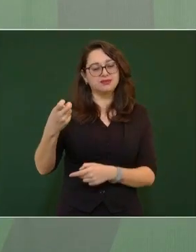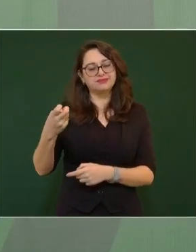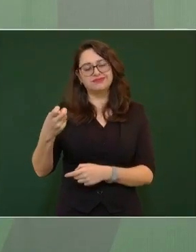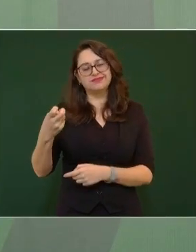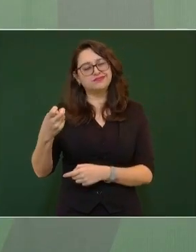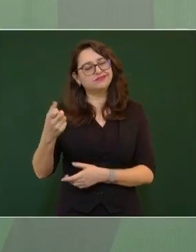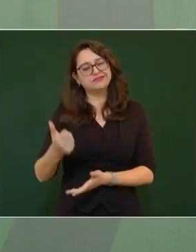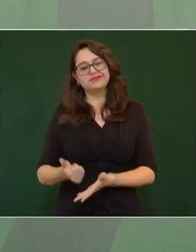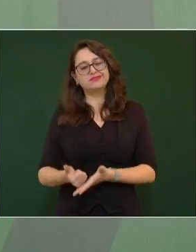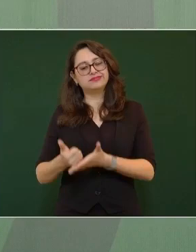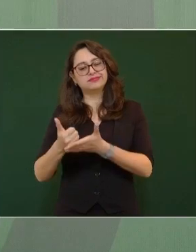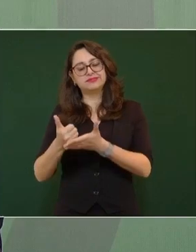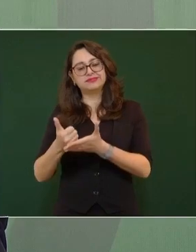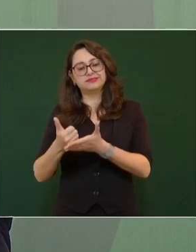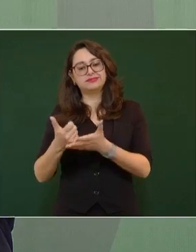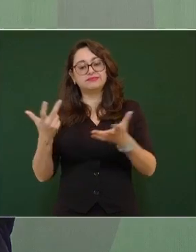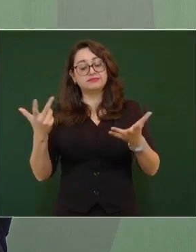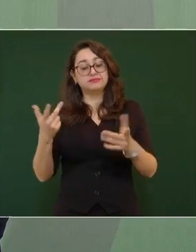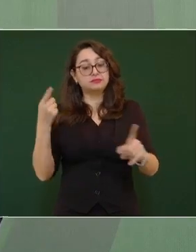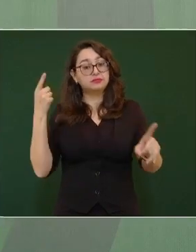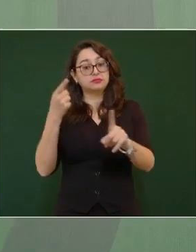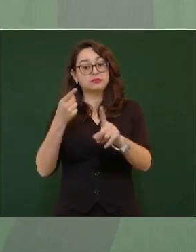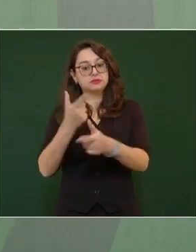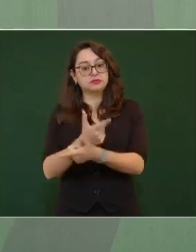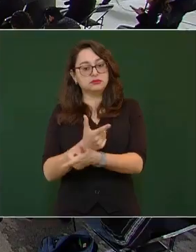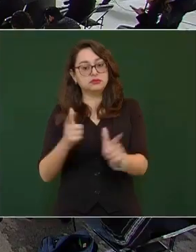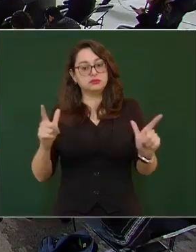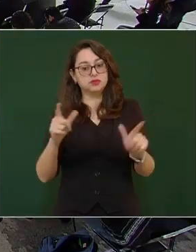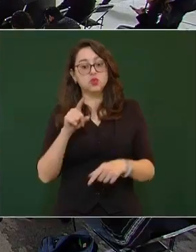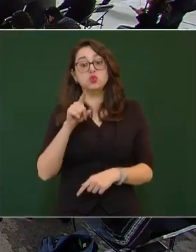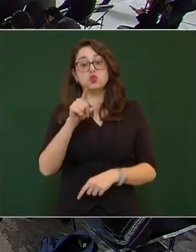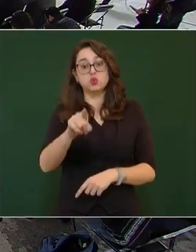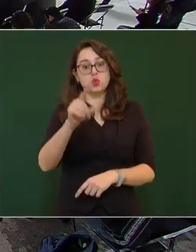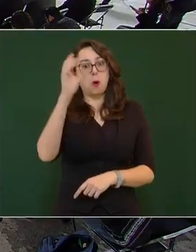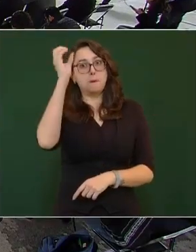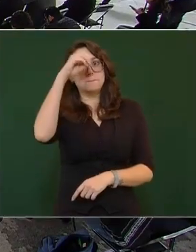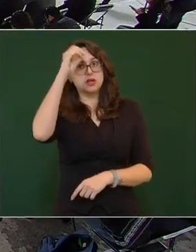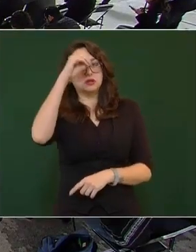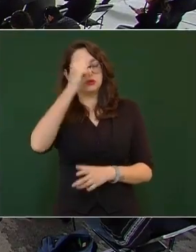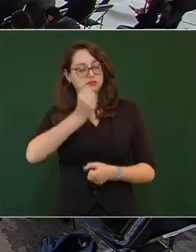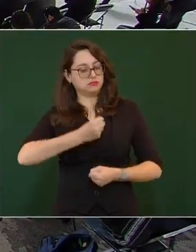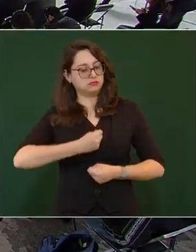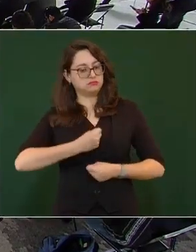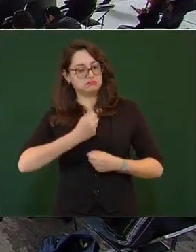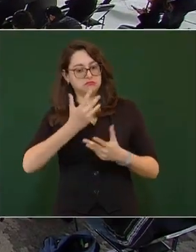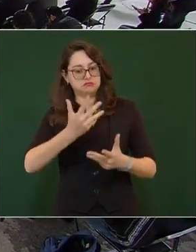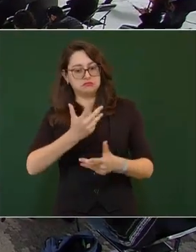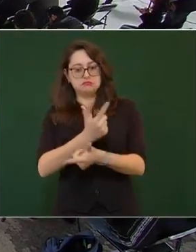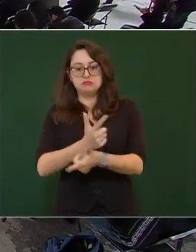la libertad, ya tú ya expresaste tu punto de vista,